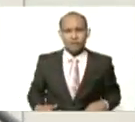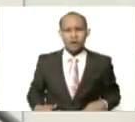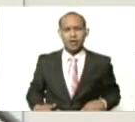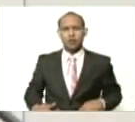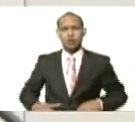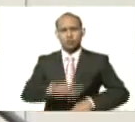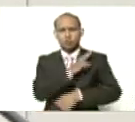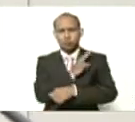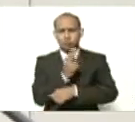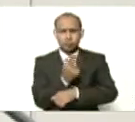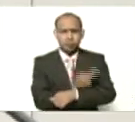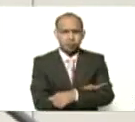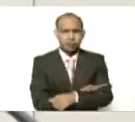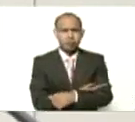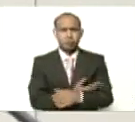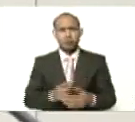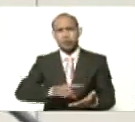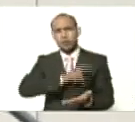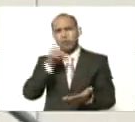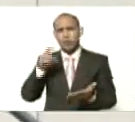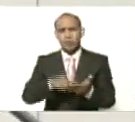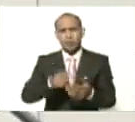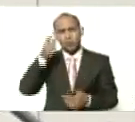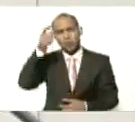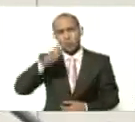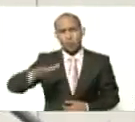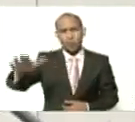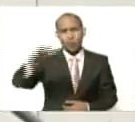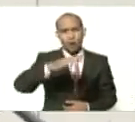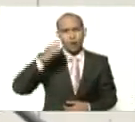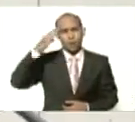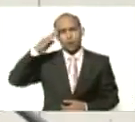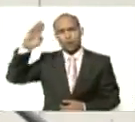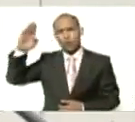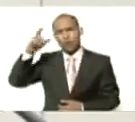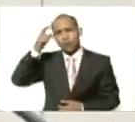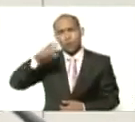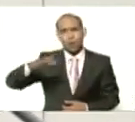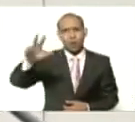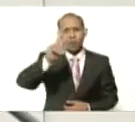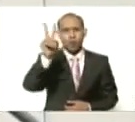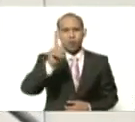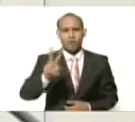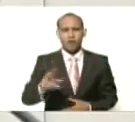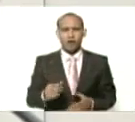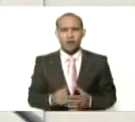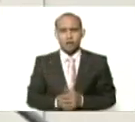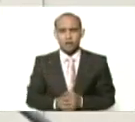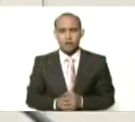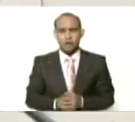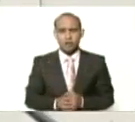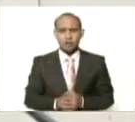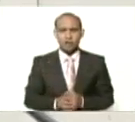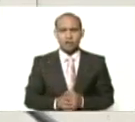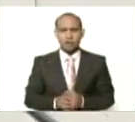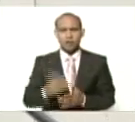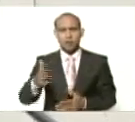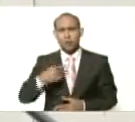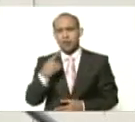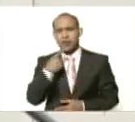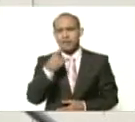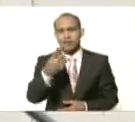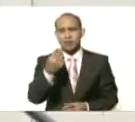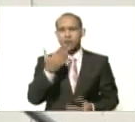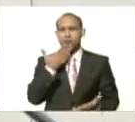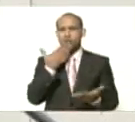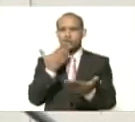esmero denotado del pueblo de Cuba y del pueblo de Venezuela. Venimos a decir